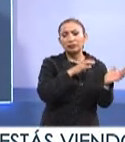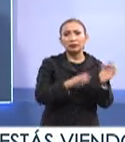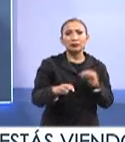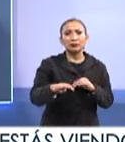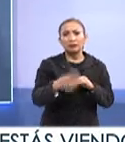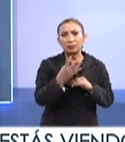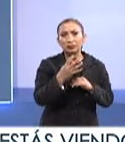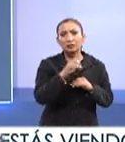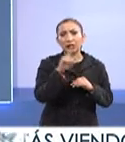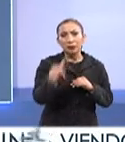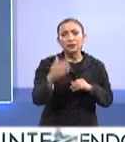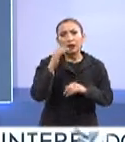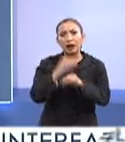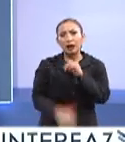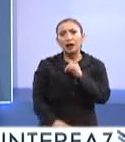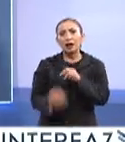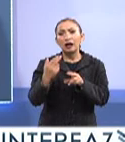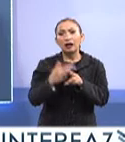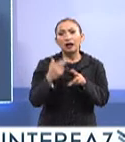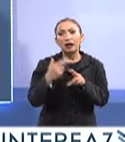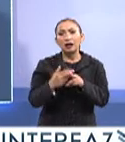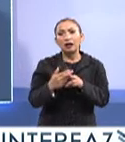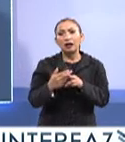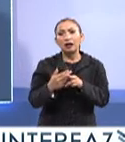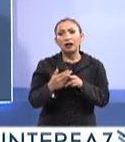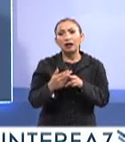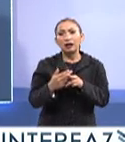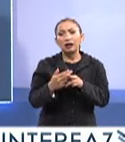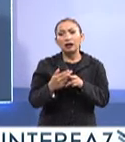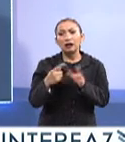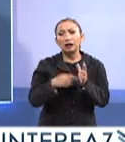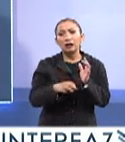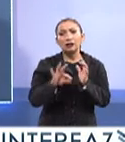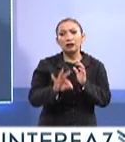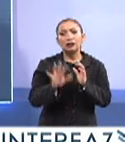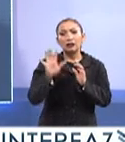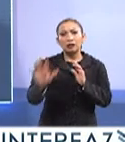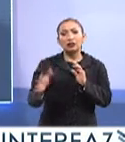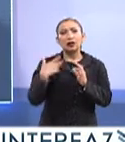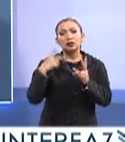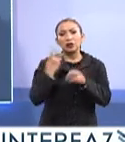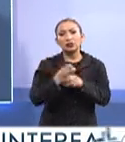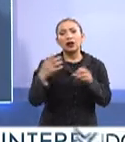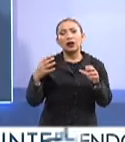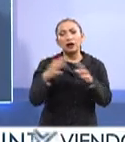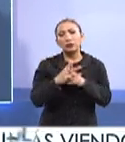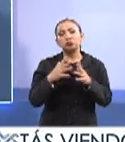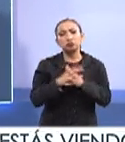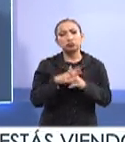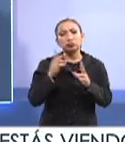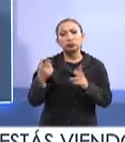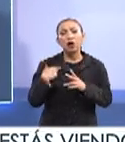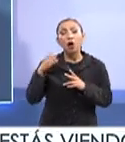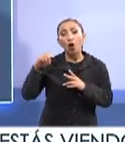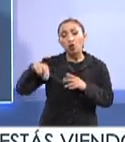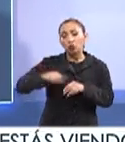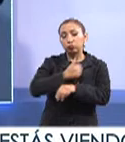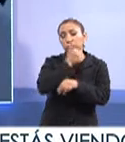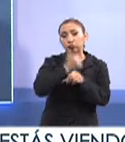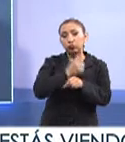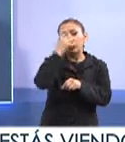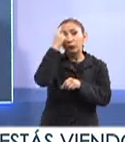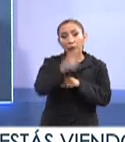1914 y después que concluyó hasta el 1945 con la Segunda Guerra Mundial, se creó la Organización de las Naciones